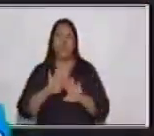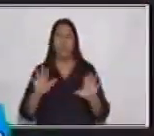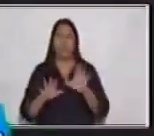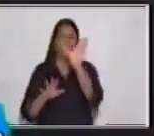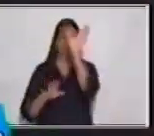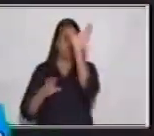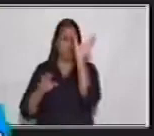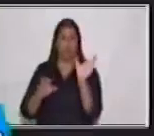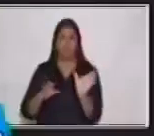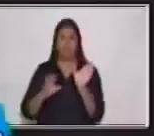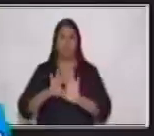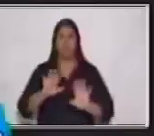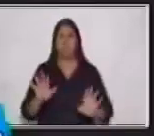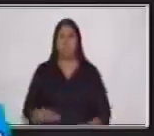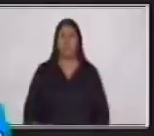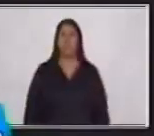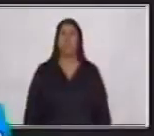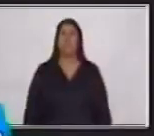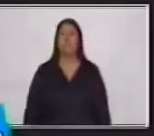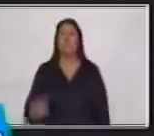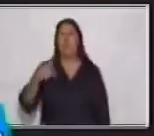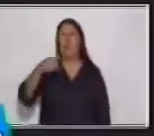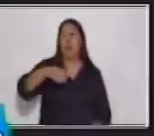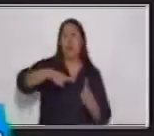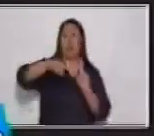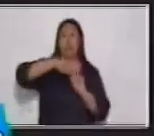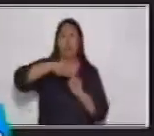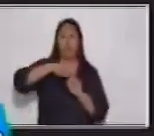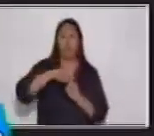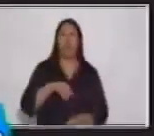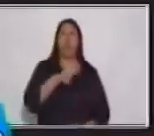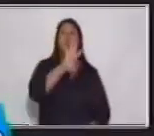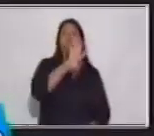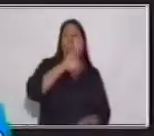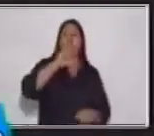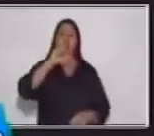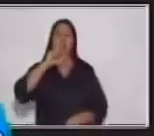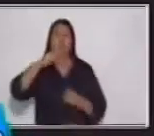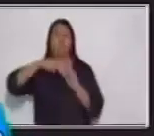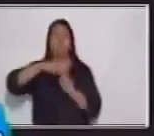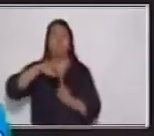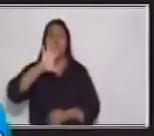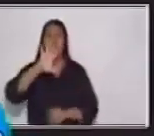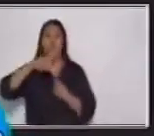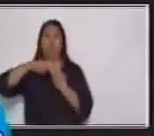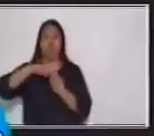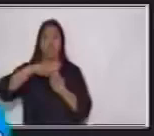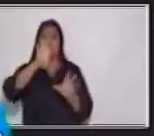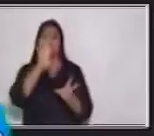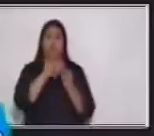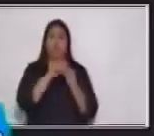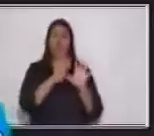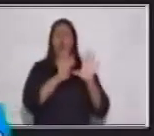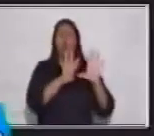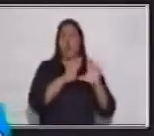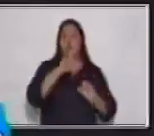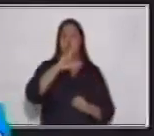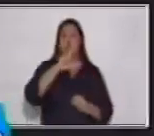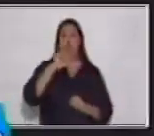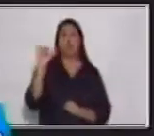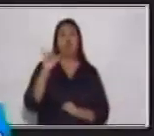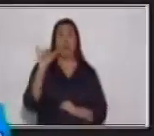Ahora sumamos. 4C más 5C, 9C igual a menos